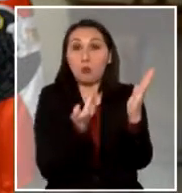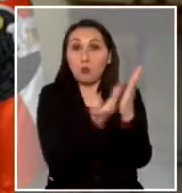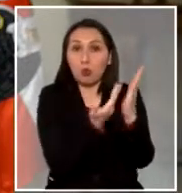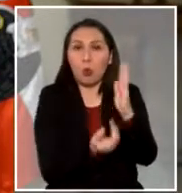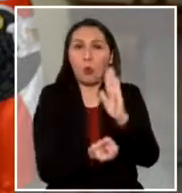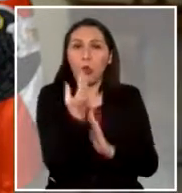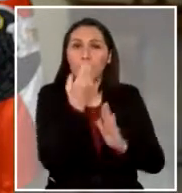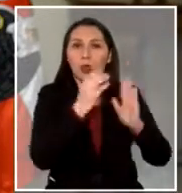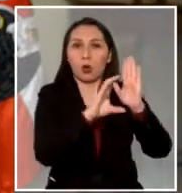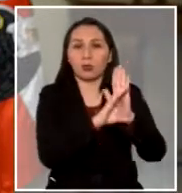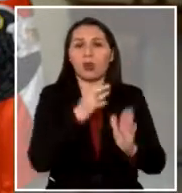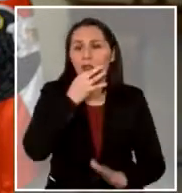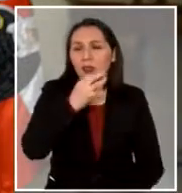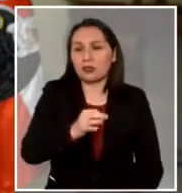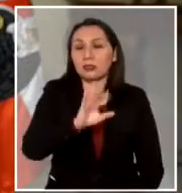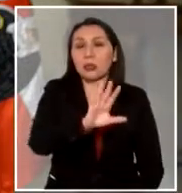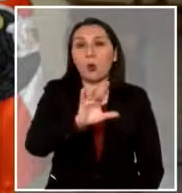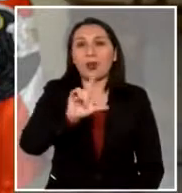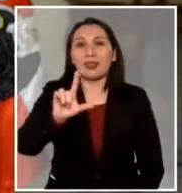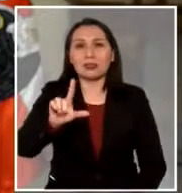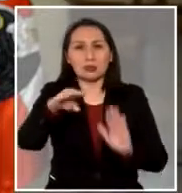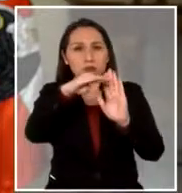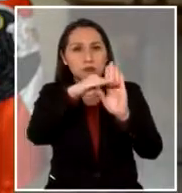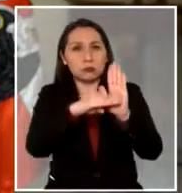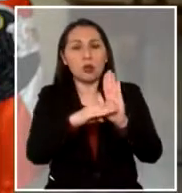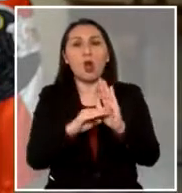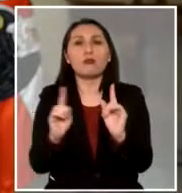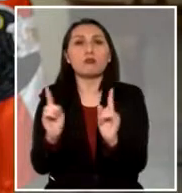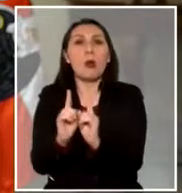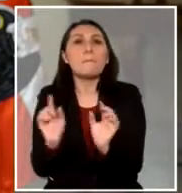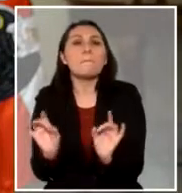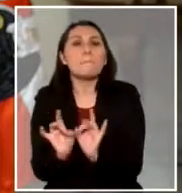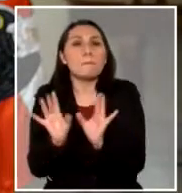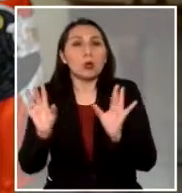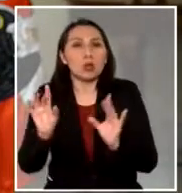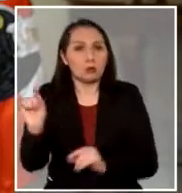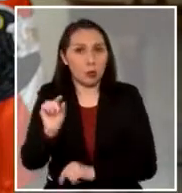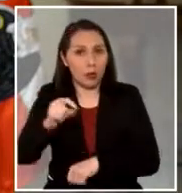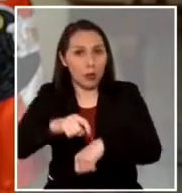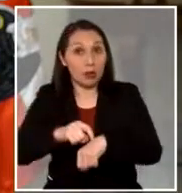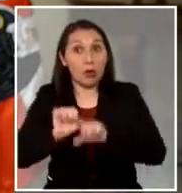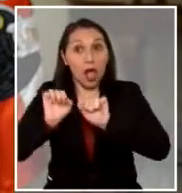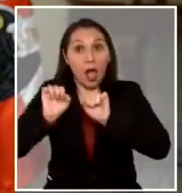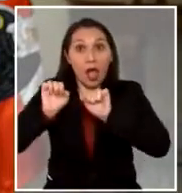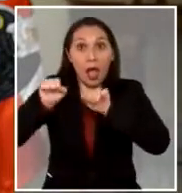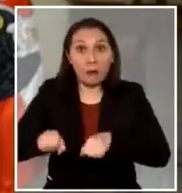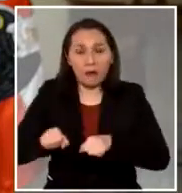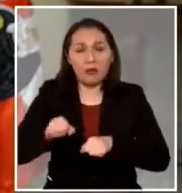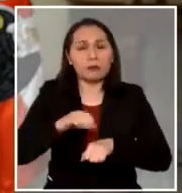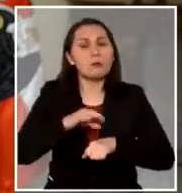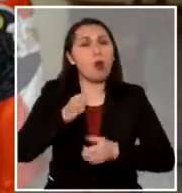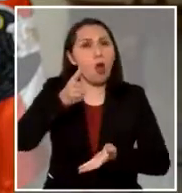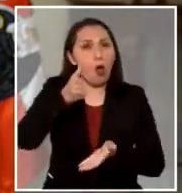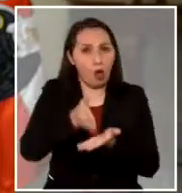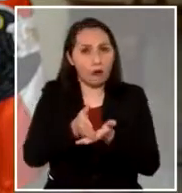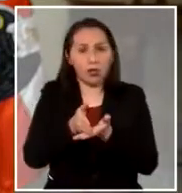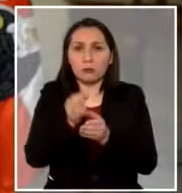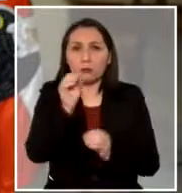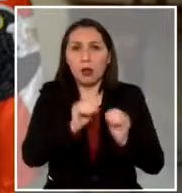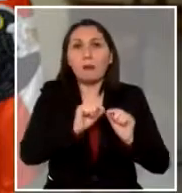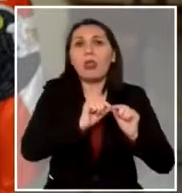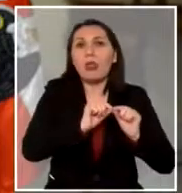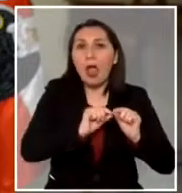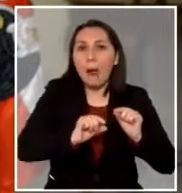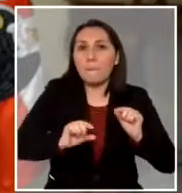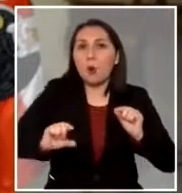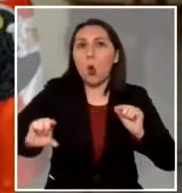nueva constitución establece 57 disposiciones transitorias en caso de ser aprobada obligan a una implementación gradual